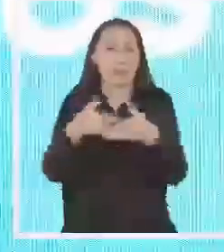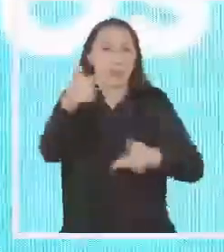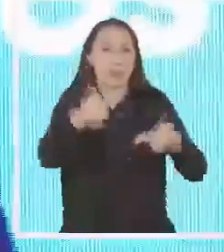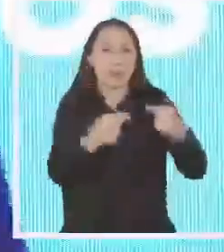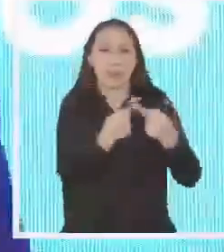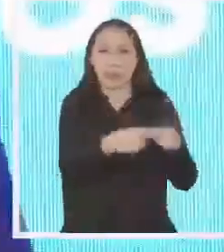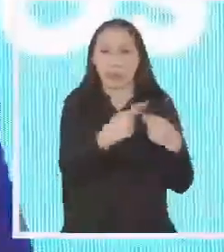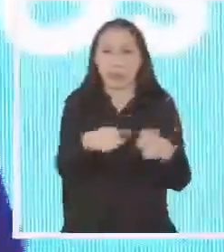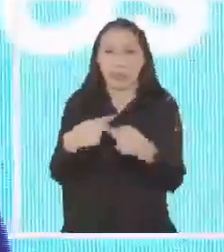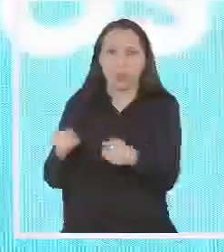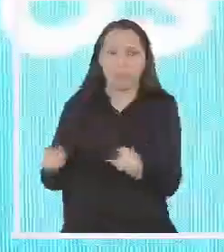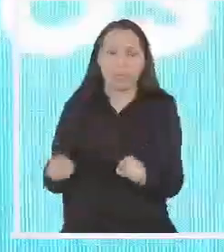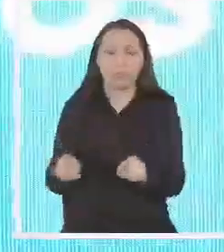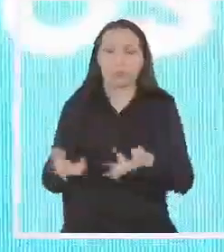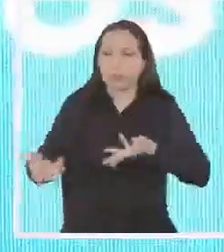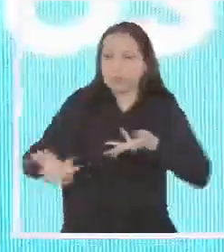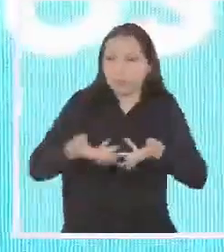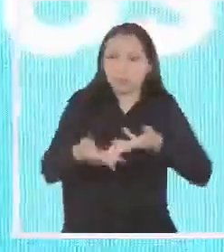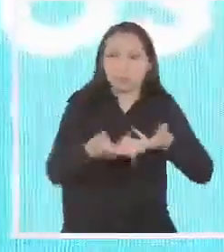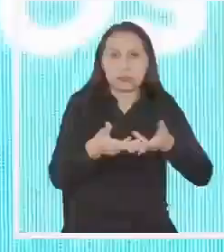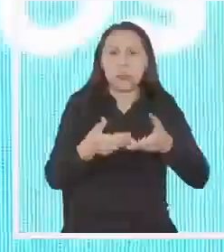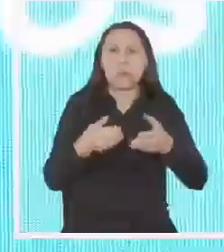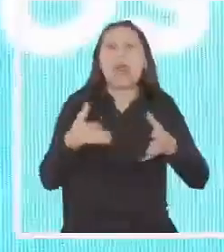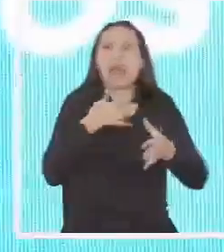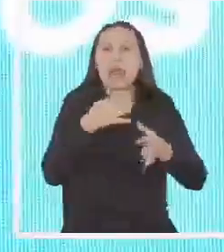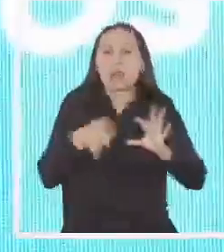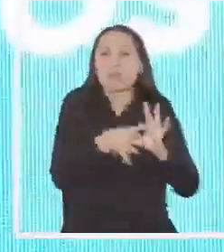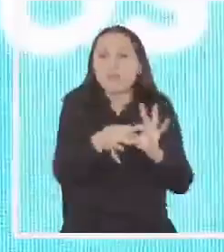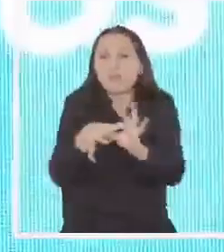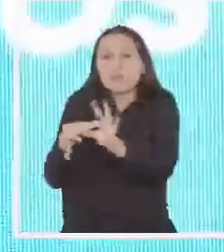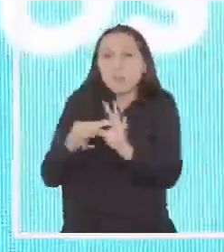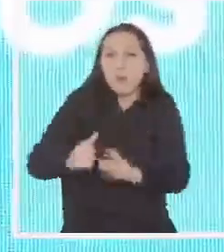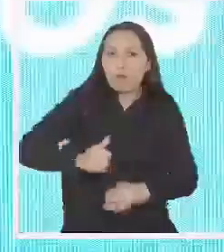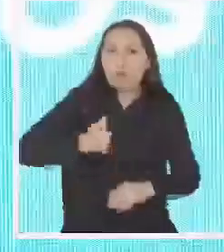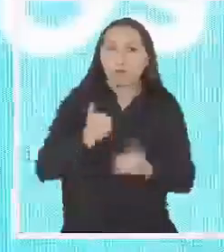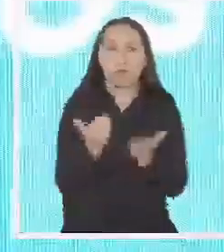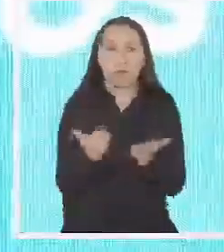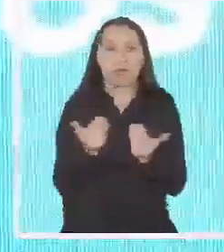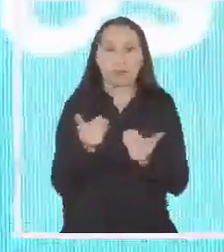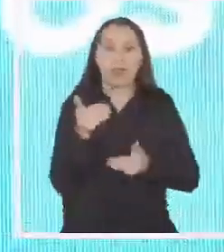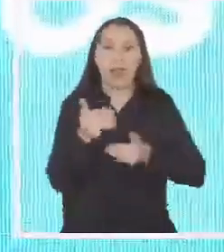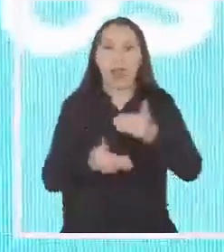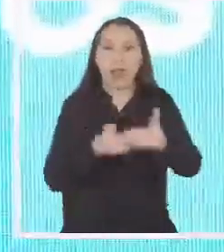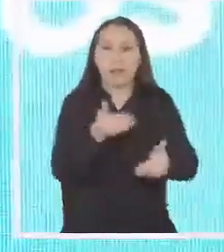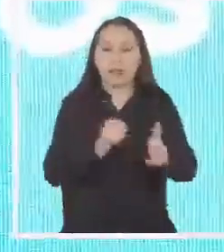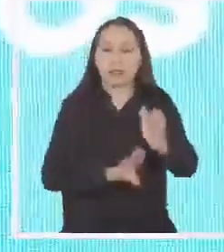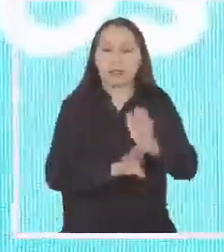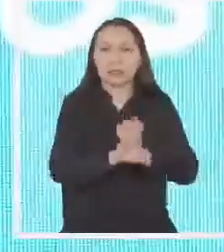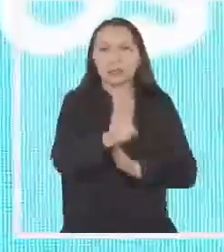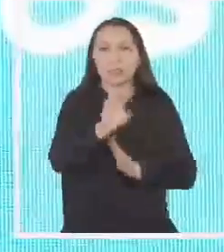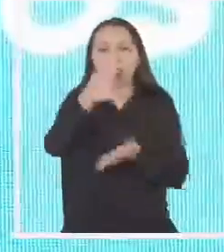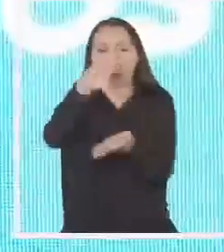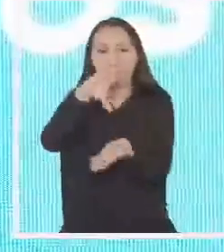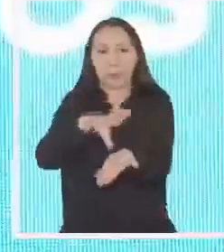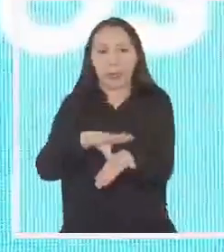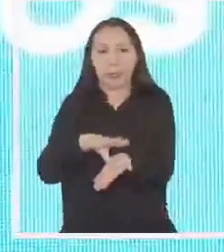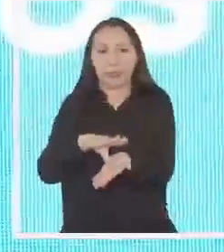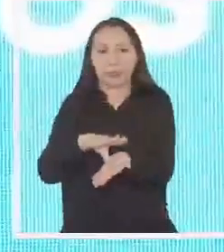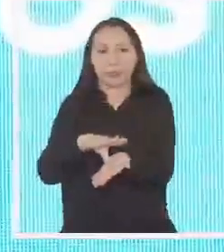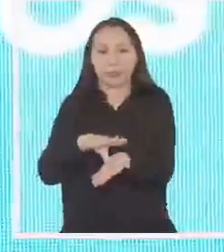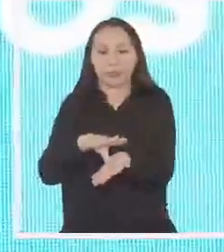de diversos sectores, para aunar las voluntades que se necesitan para avanzar hacia este país que,